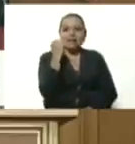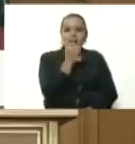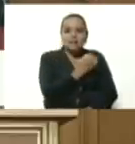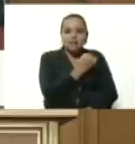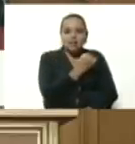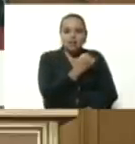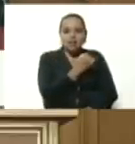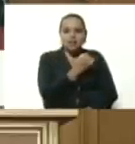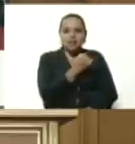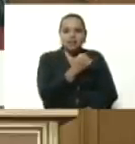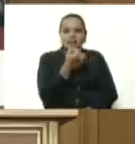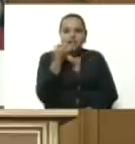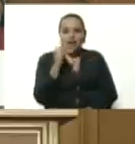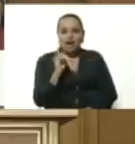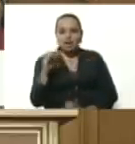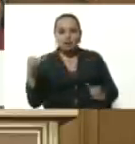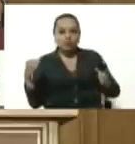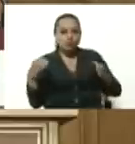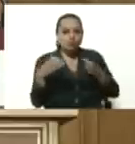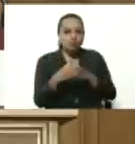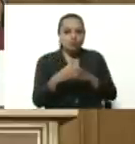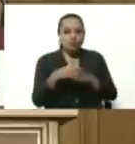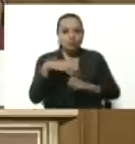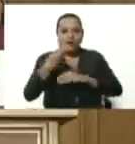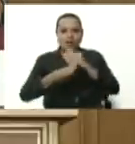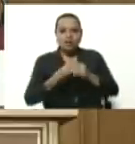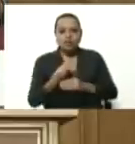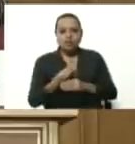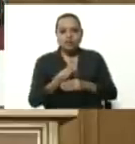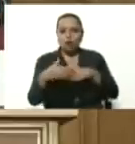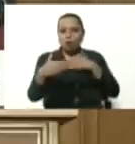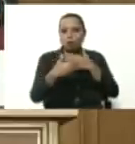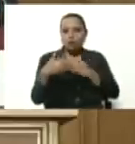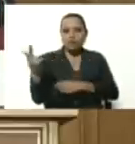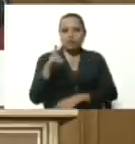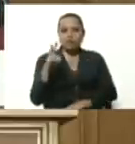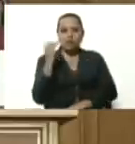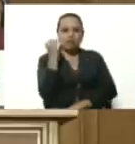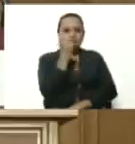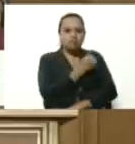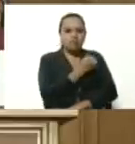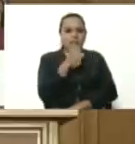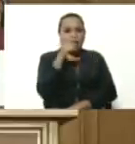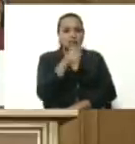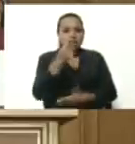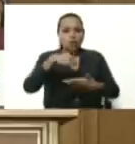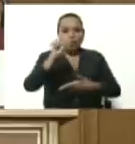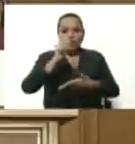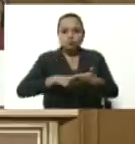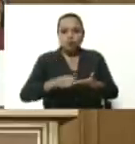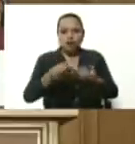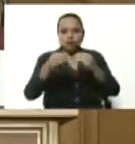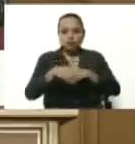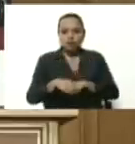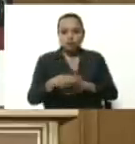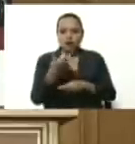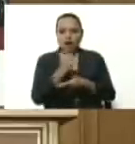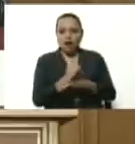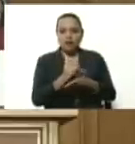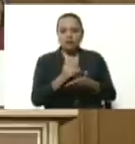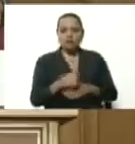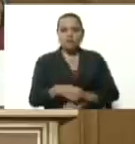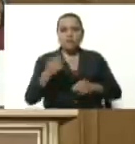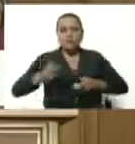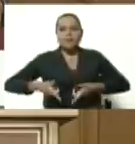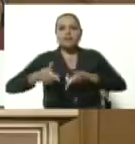están concertados para cometer crímenes contra la nación. Ese contrato incorporaba,